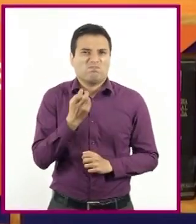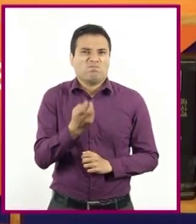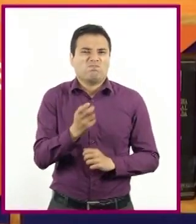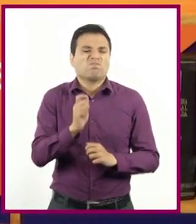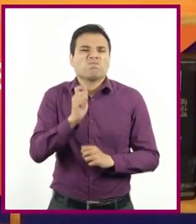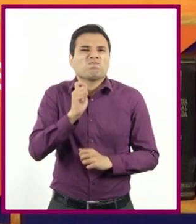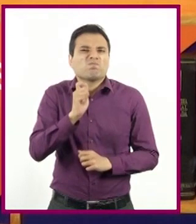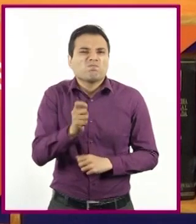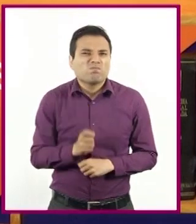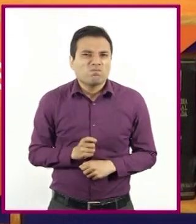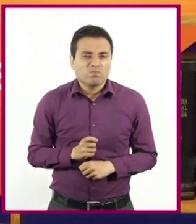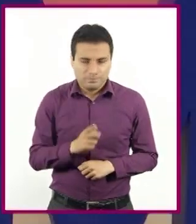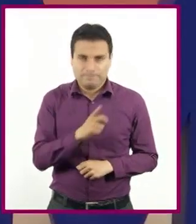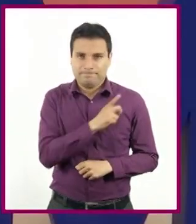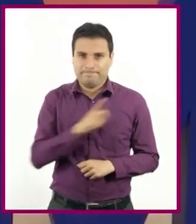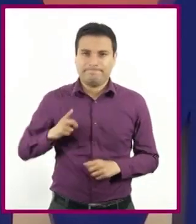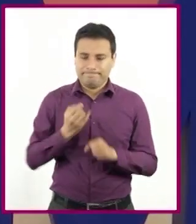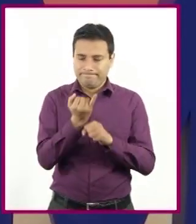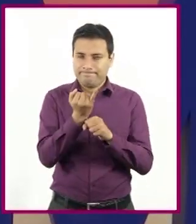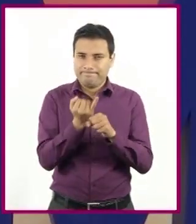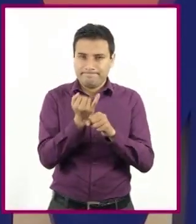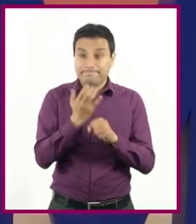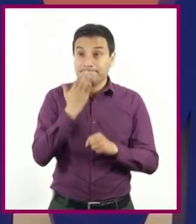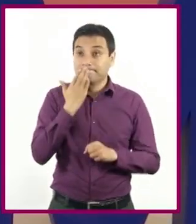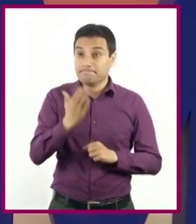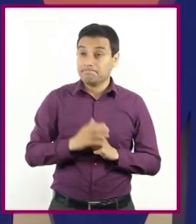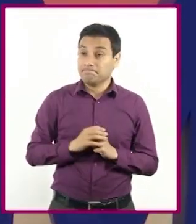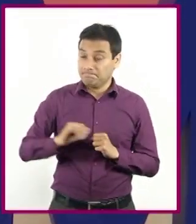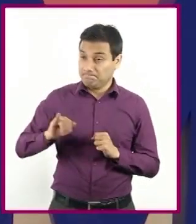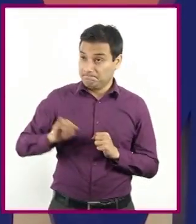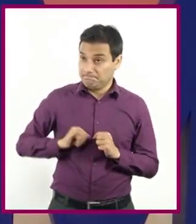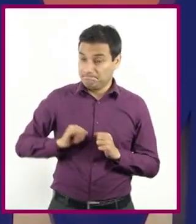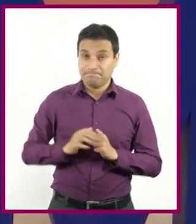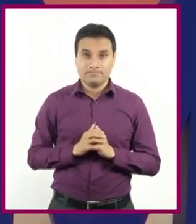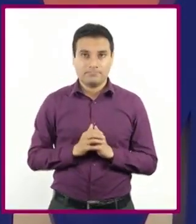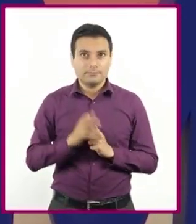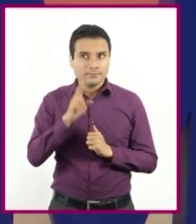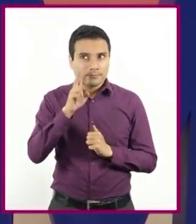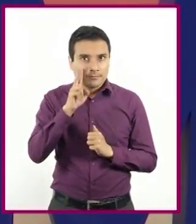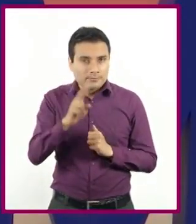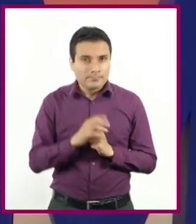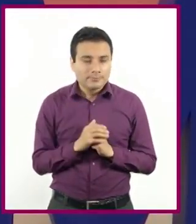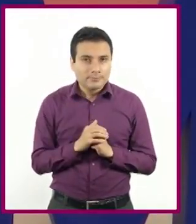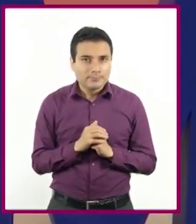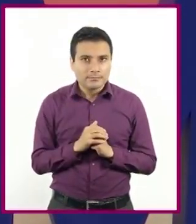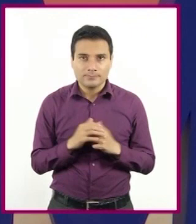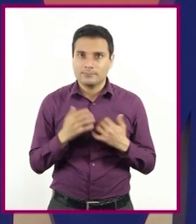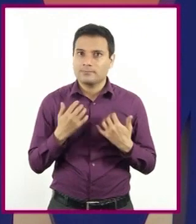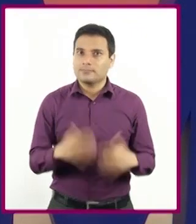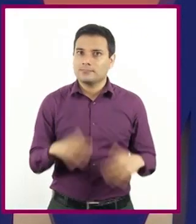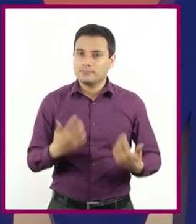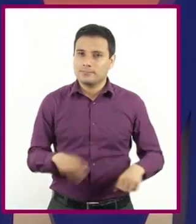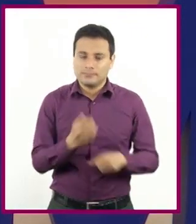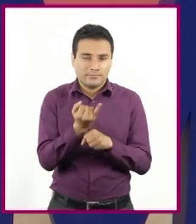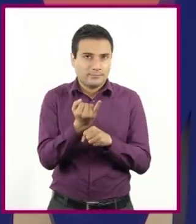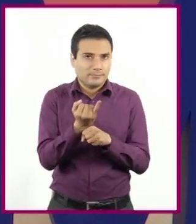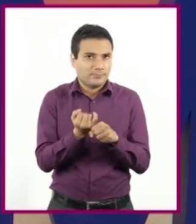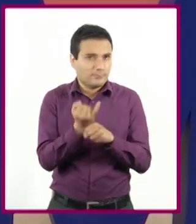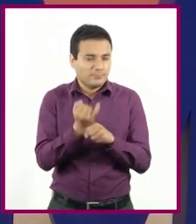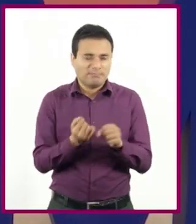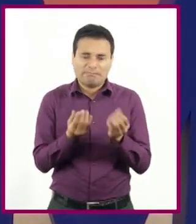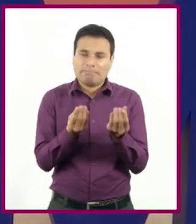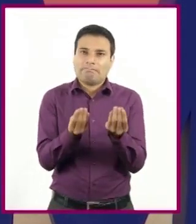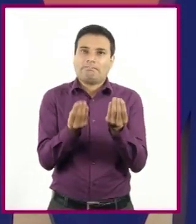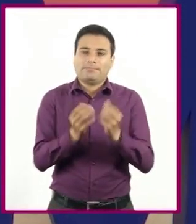cada cultura mencionada. ¡Genial! ¡Qué interesante! ¿Ven que hay mucho sobre qué investigar? Ahora tenemos